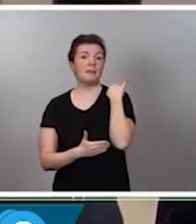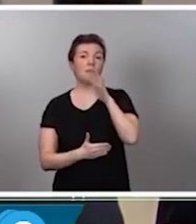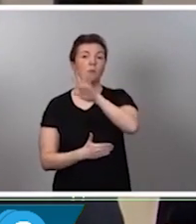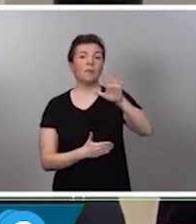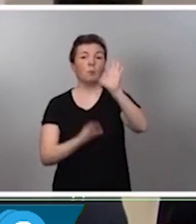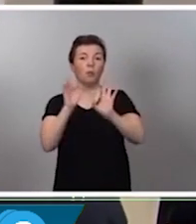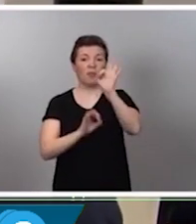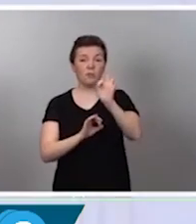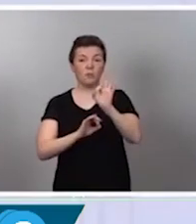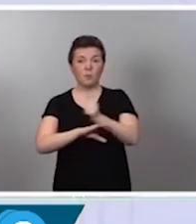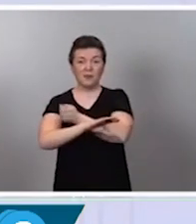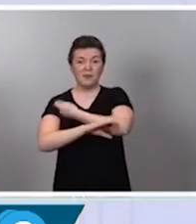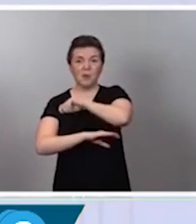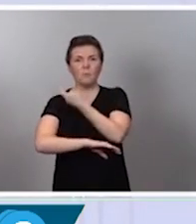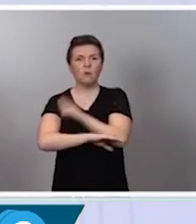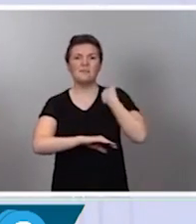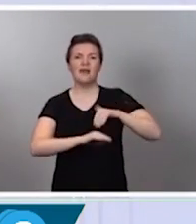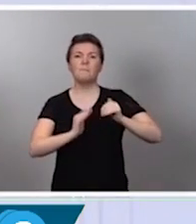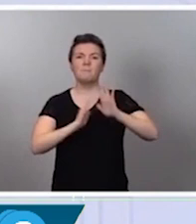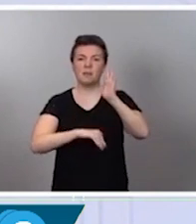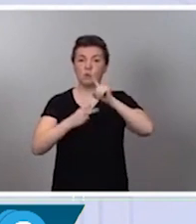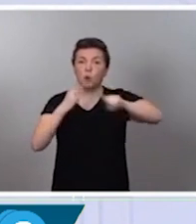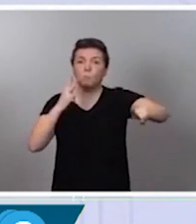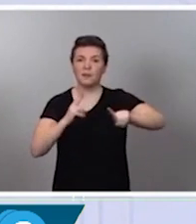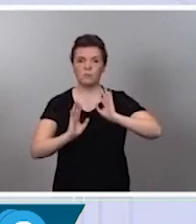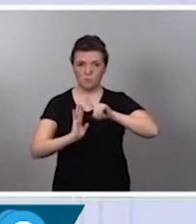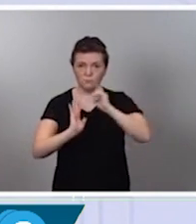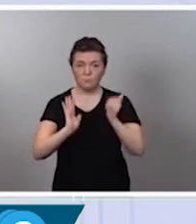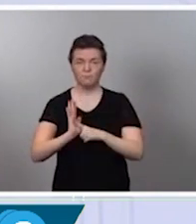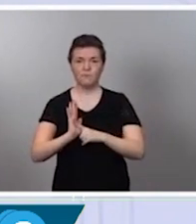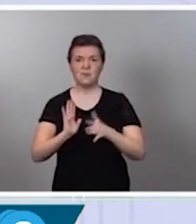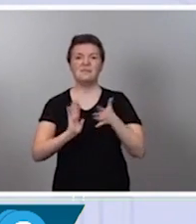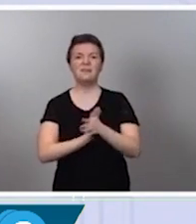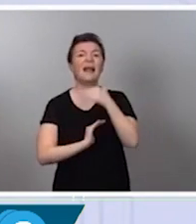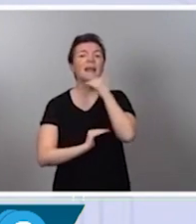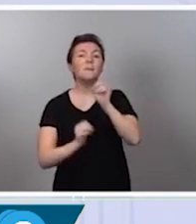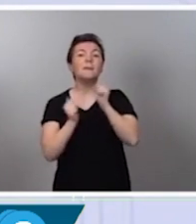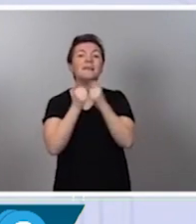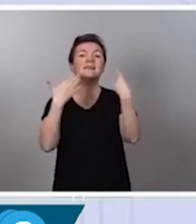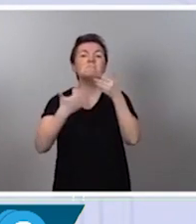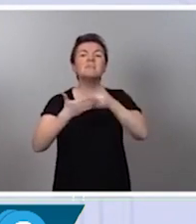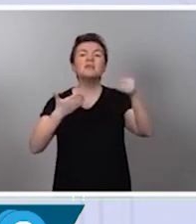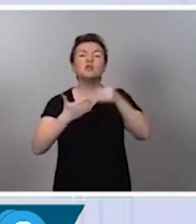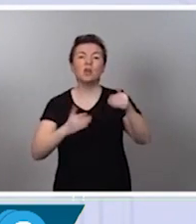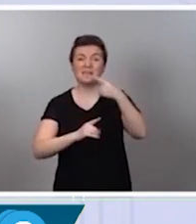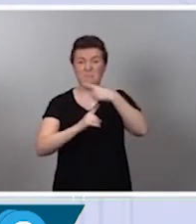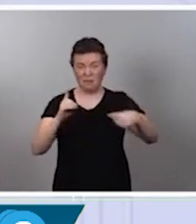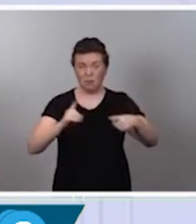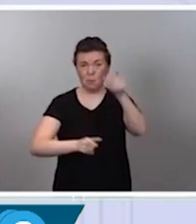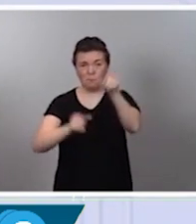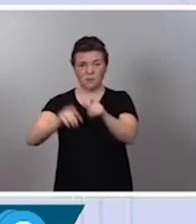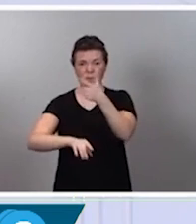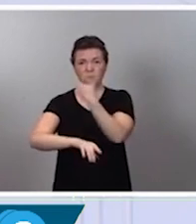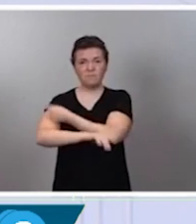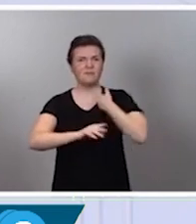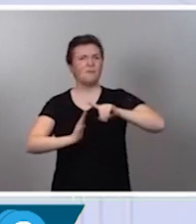comparación con un trimestre absolutamente devastador como fue el año pasado, pero que en realidad lo que nos están mostrando es que